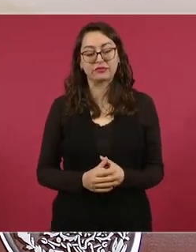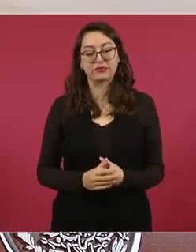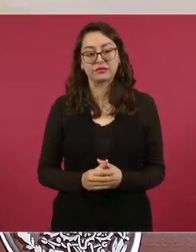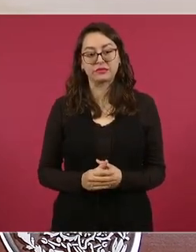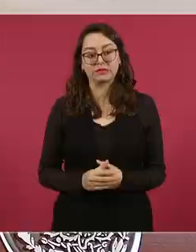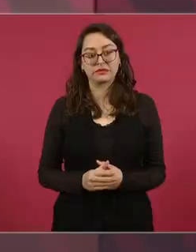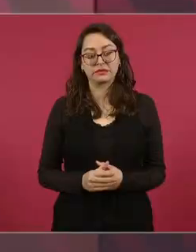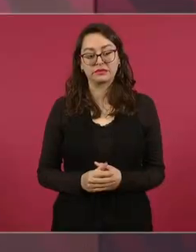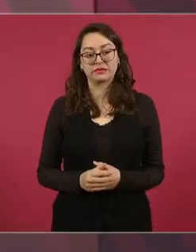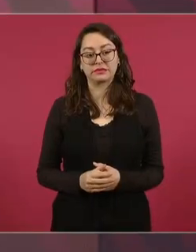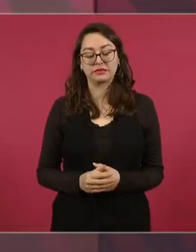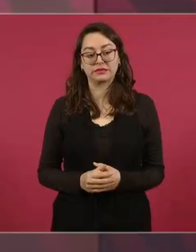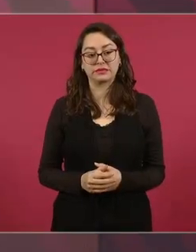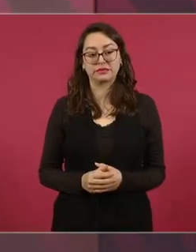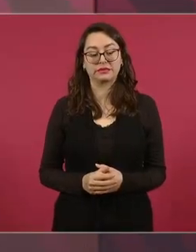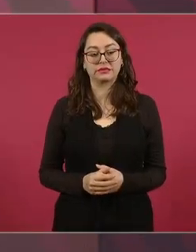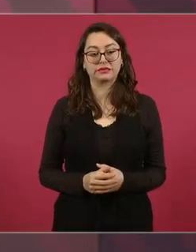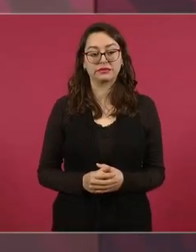adentro